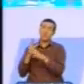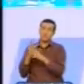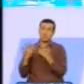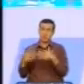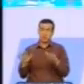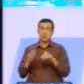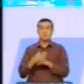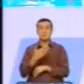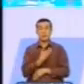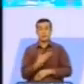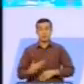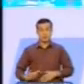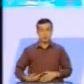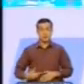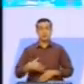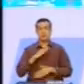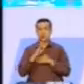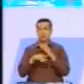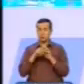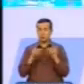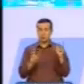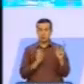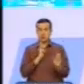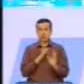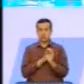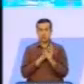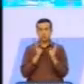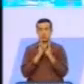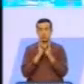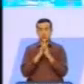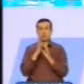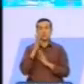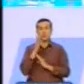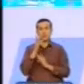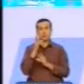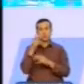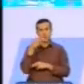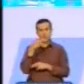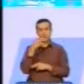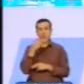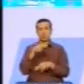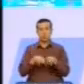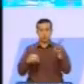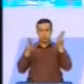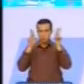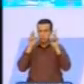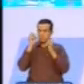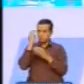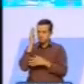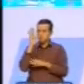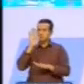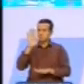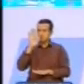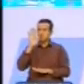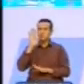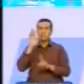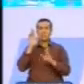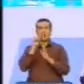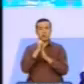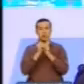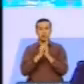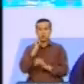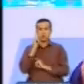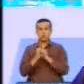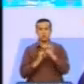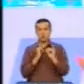el presidente y todos quienes participaron en esta cumbre hicieron este compromiso. Tiene que ver más bien con una agenda internacional y con la